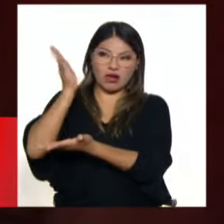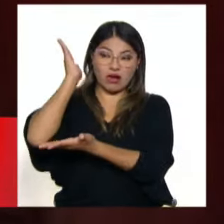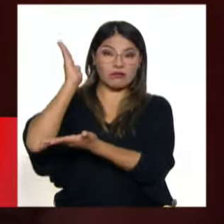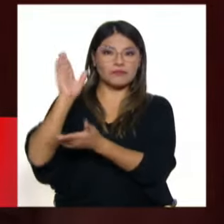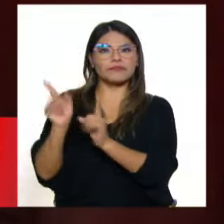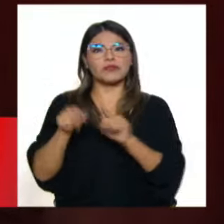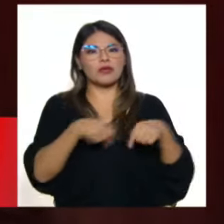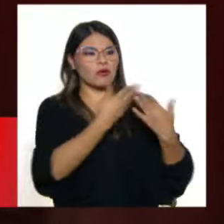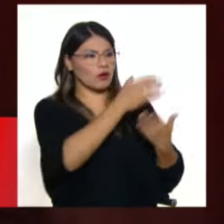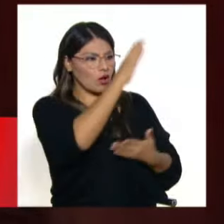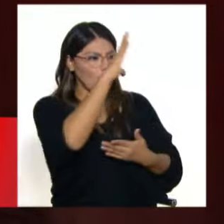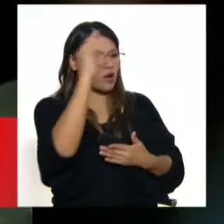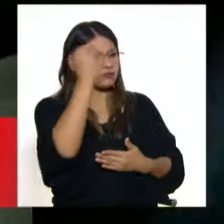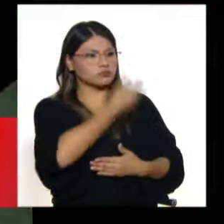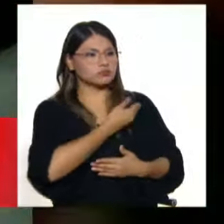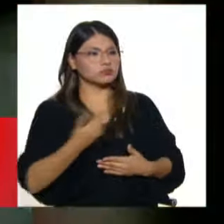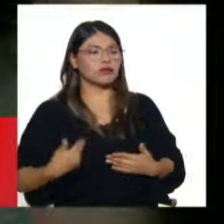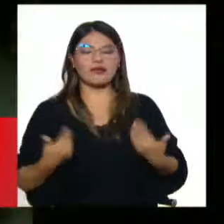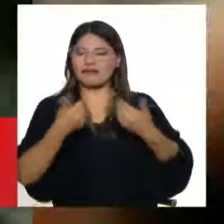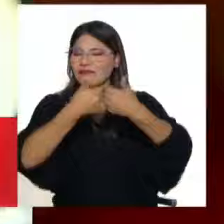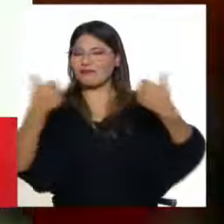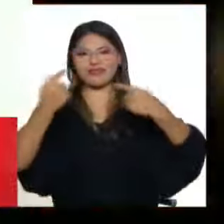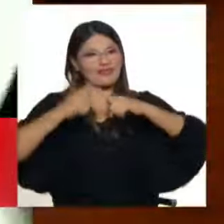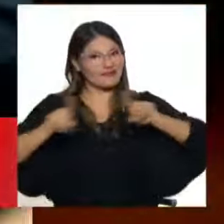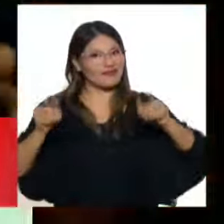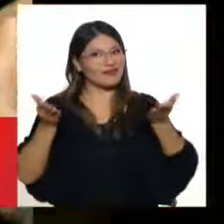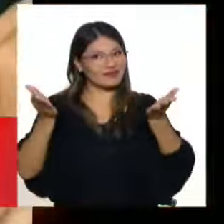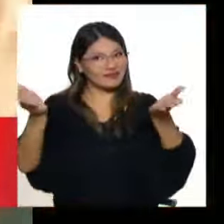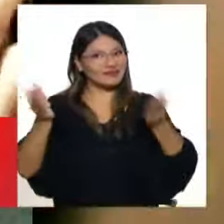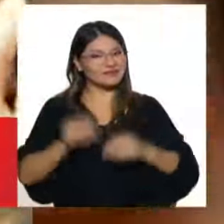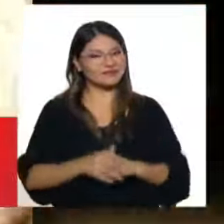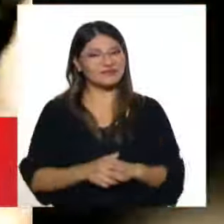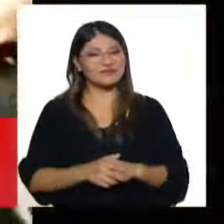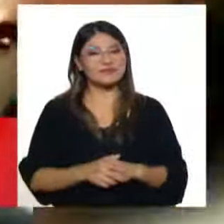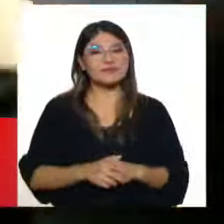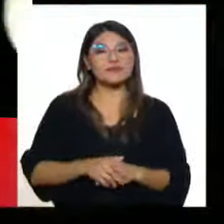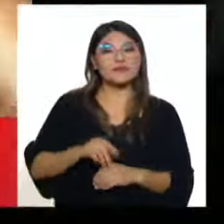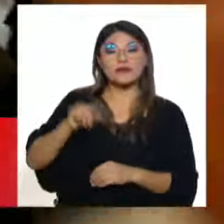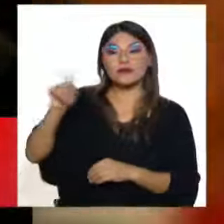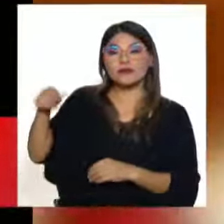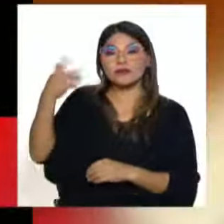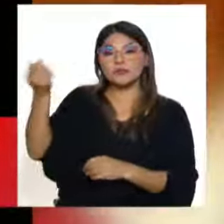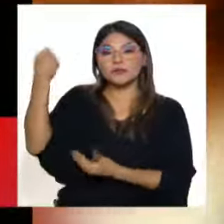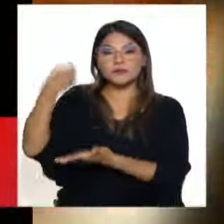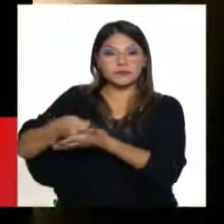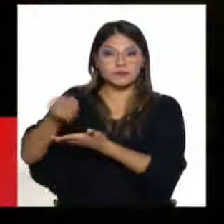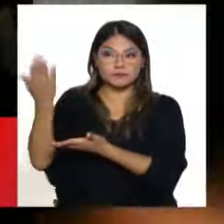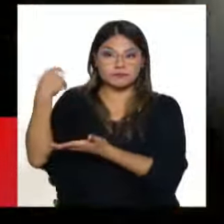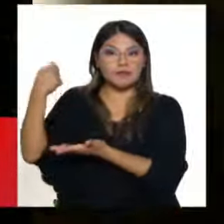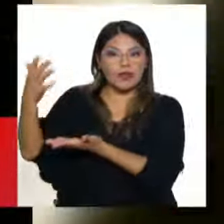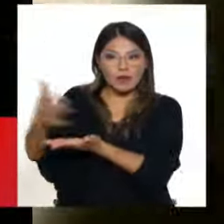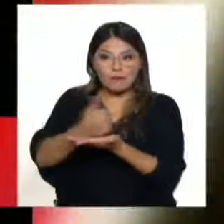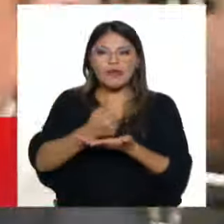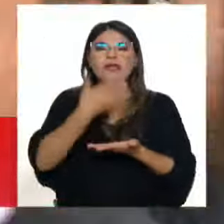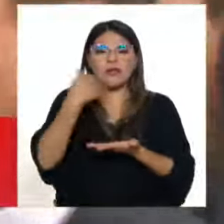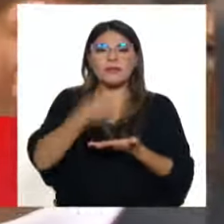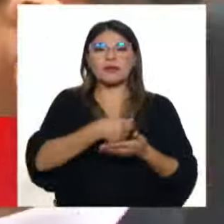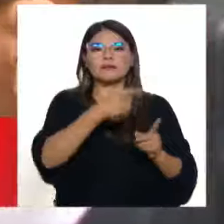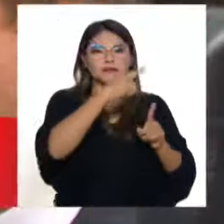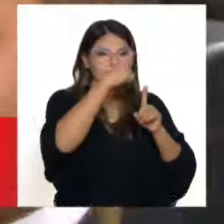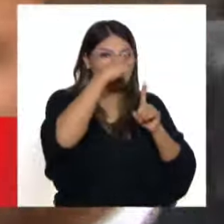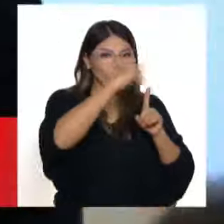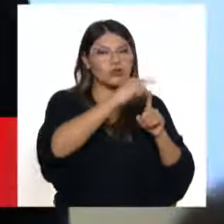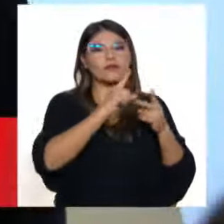Castillo Pedro caso es un ángel frente a él entre exjefes de estado que cobran esta pensión vitalicia se encuentran Alejandro Toledo